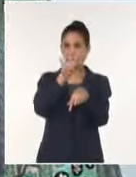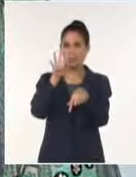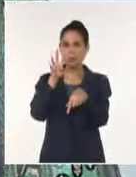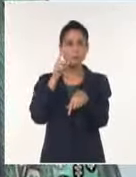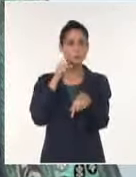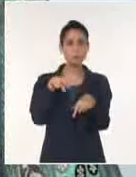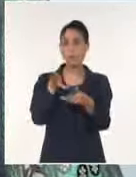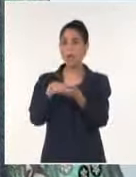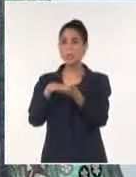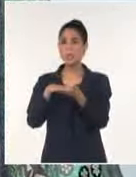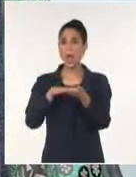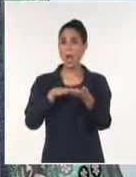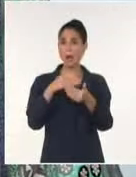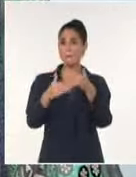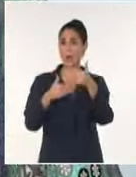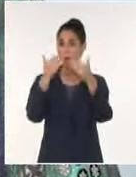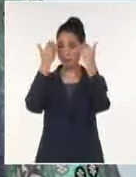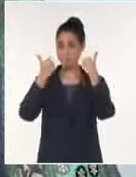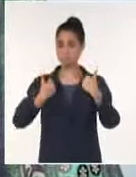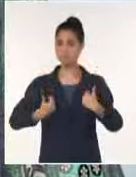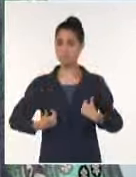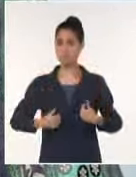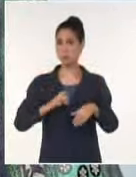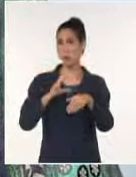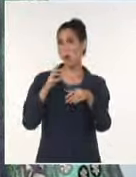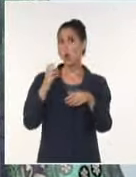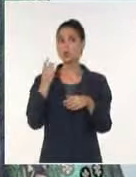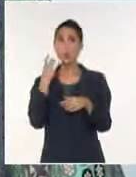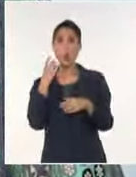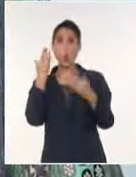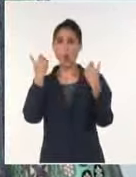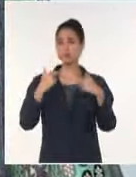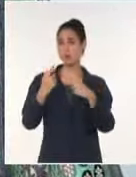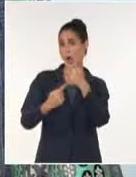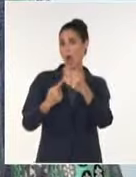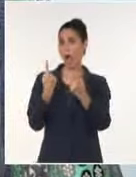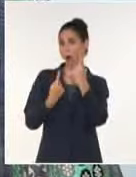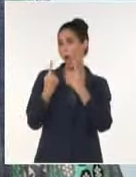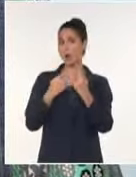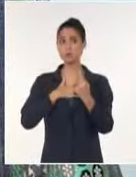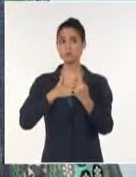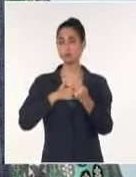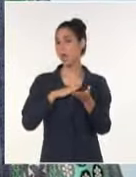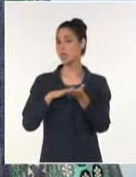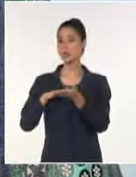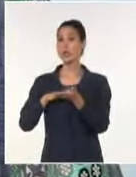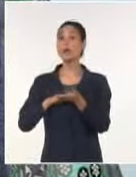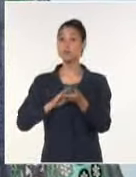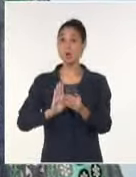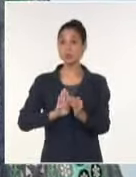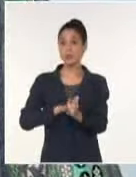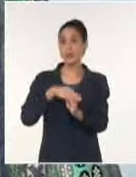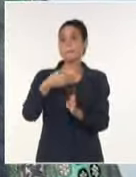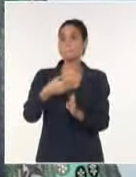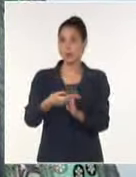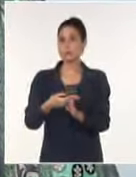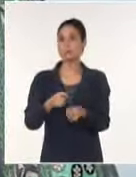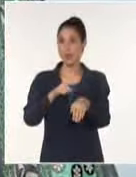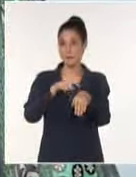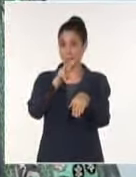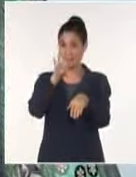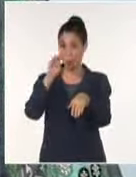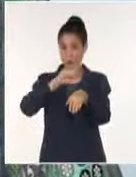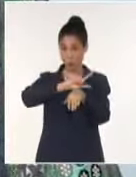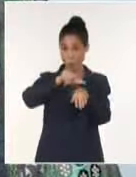poder descartar un caso de oropouche, amén de un grupo de signos y síntomas clínicos, hay